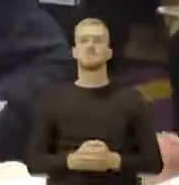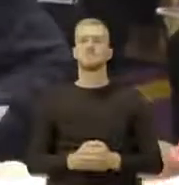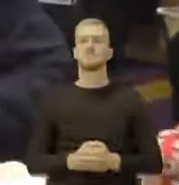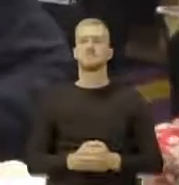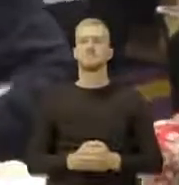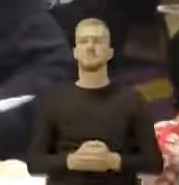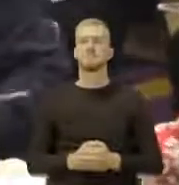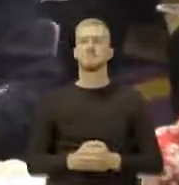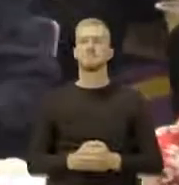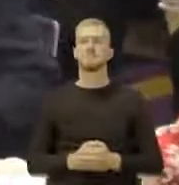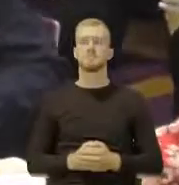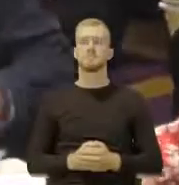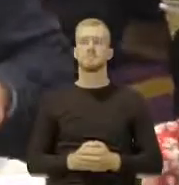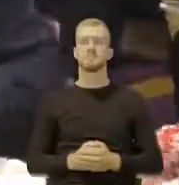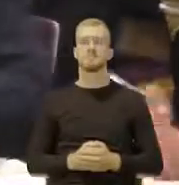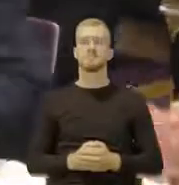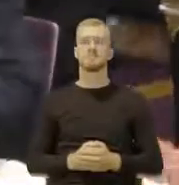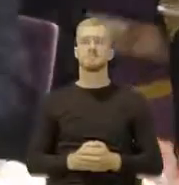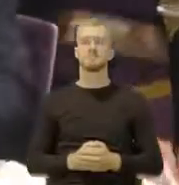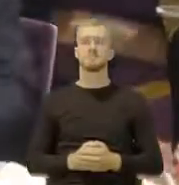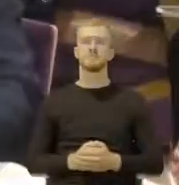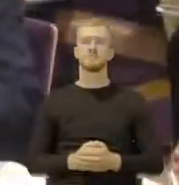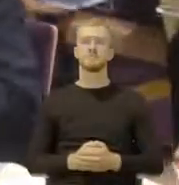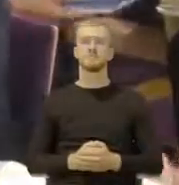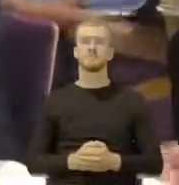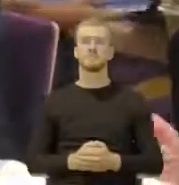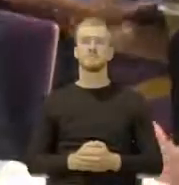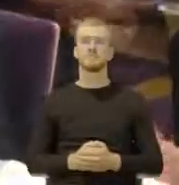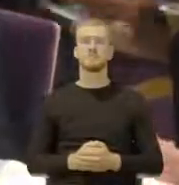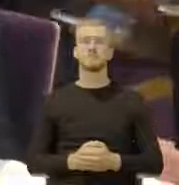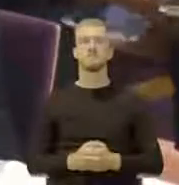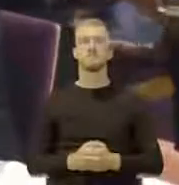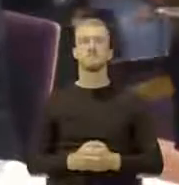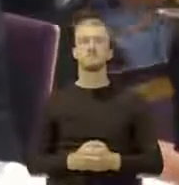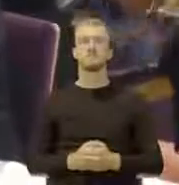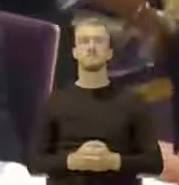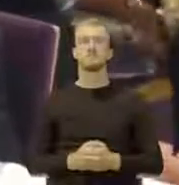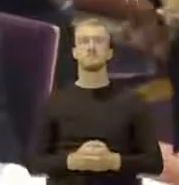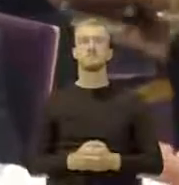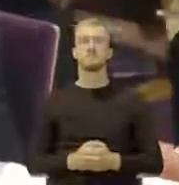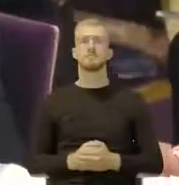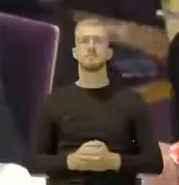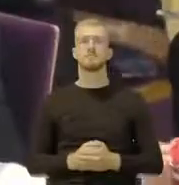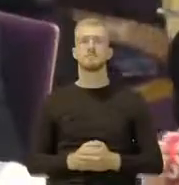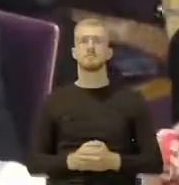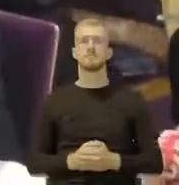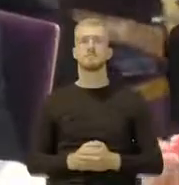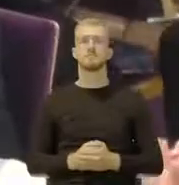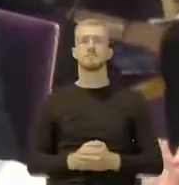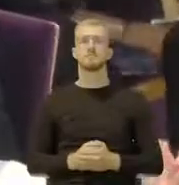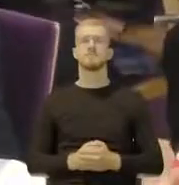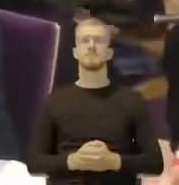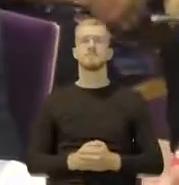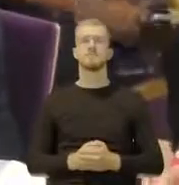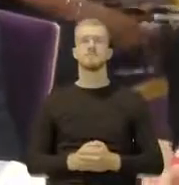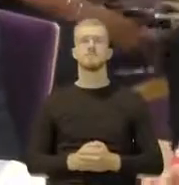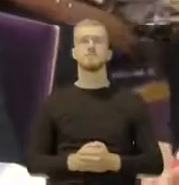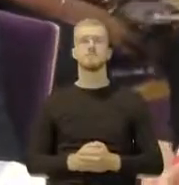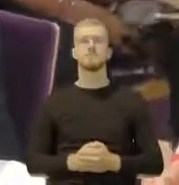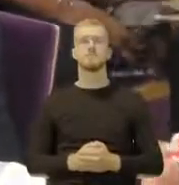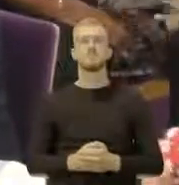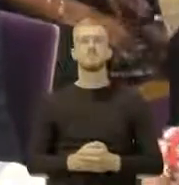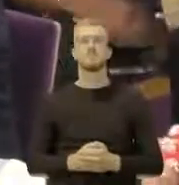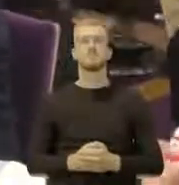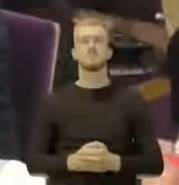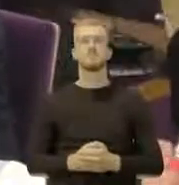lo es Pereira en nuestro país Colombia. Agradecemos al gobierno de Polonia por esta convocatoria y por